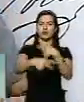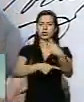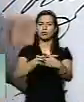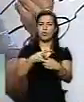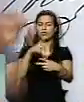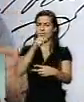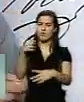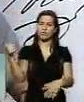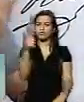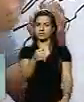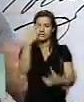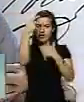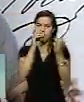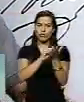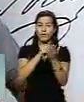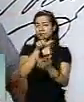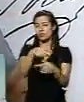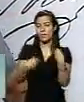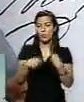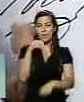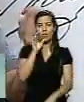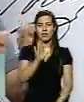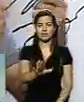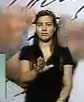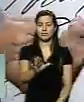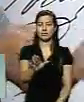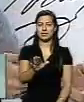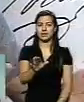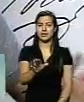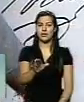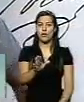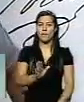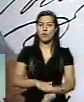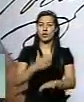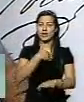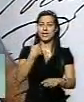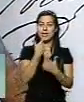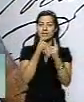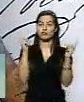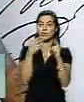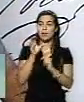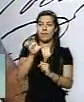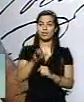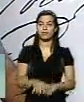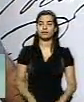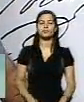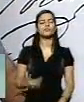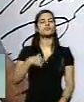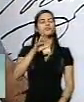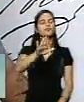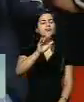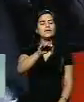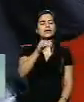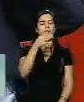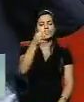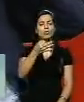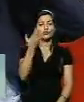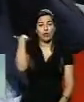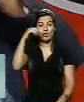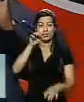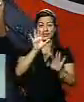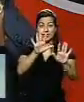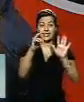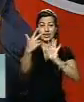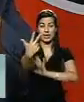al comandante y al que venía empujando por un proceso diferente de liberación de la patria. yo tuve una experiencia ese día. Y es que